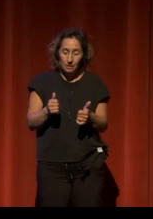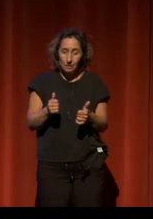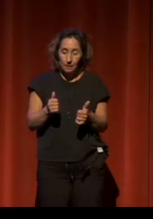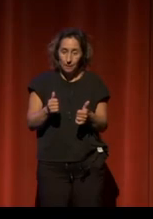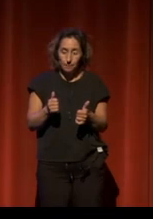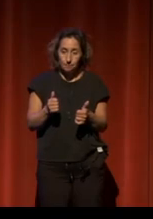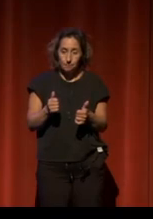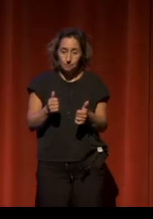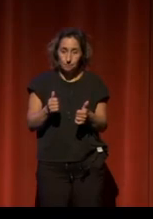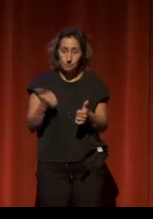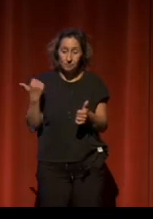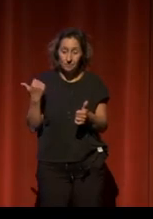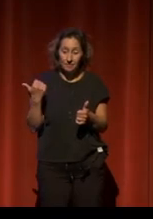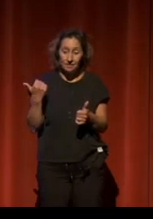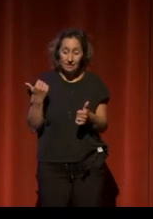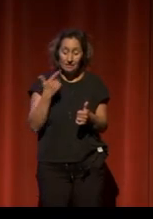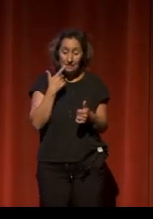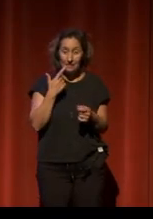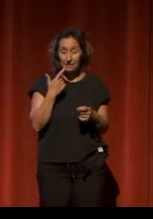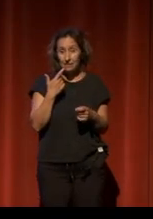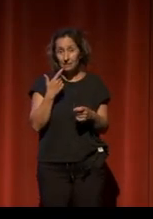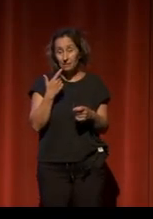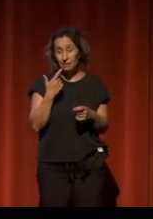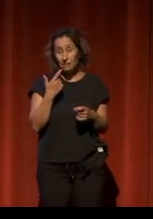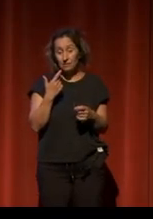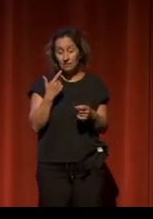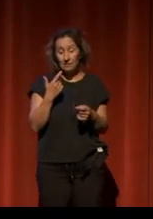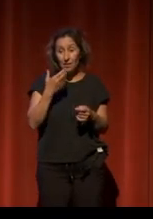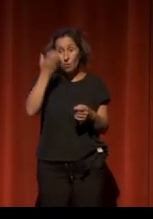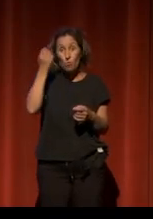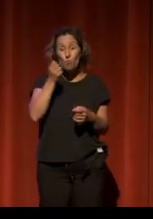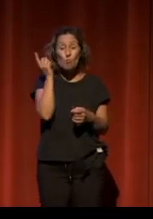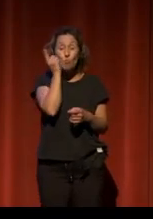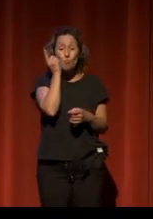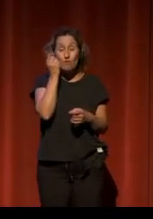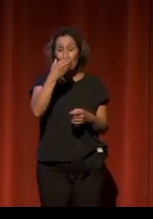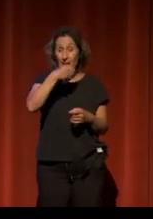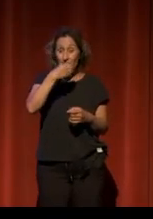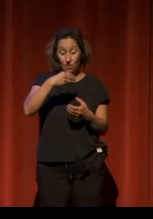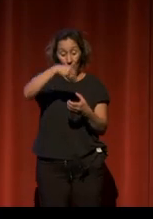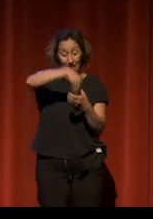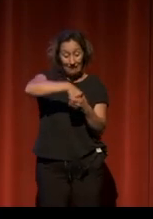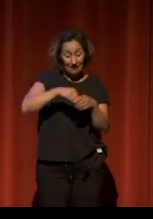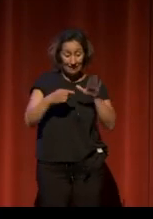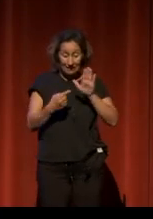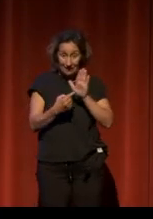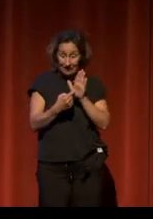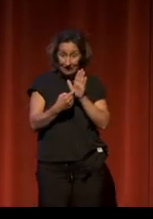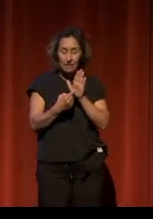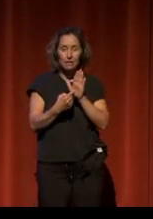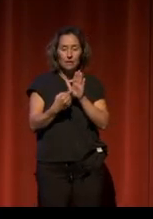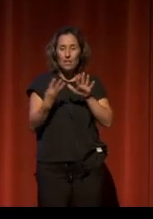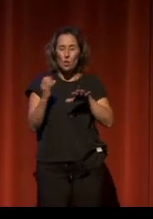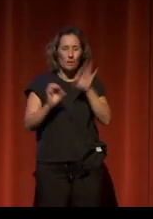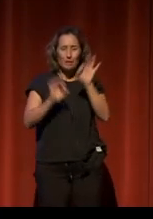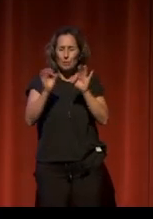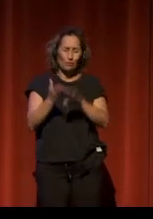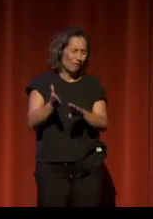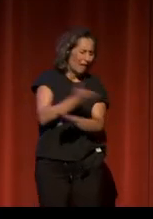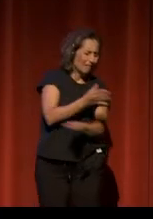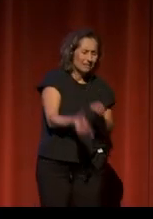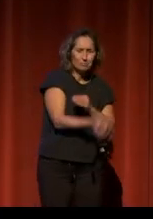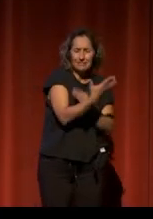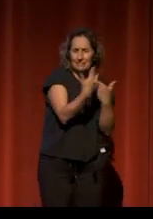por de las partes que integran que ensamblan un iPhone estaban ya creadas Y habían sido desarrolladas por investigación e